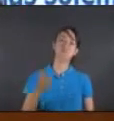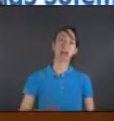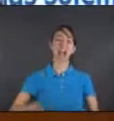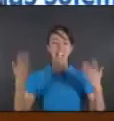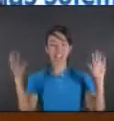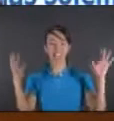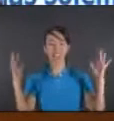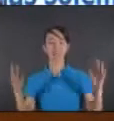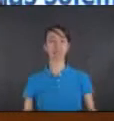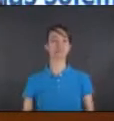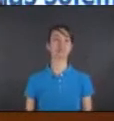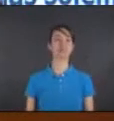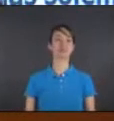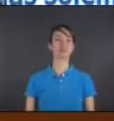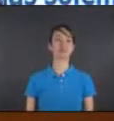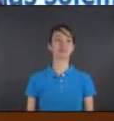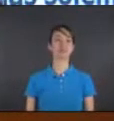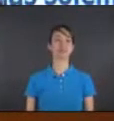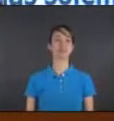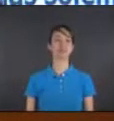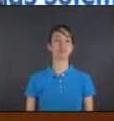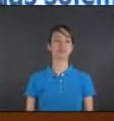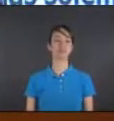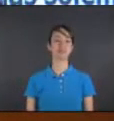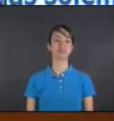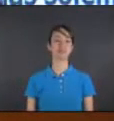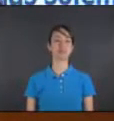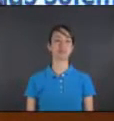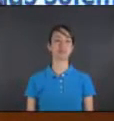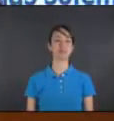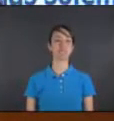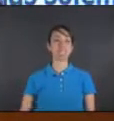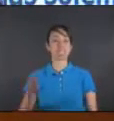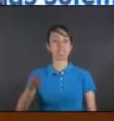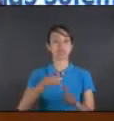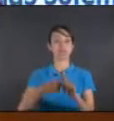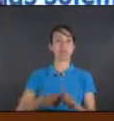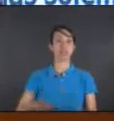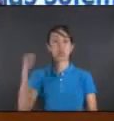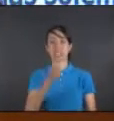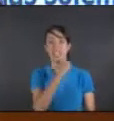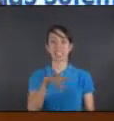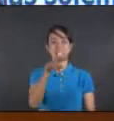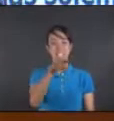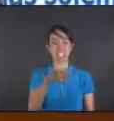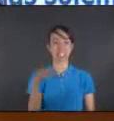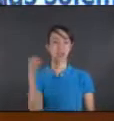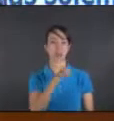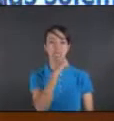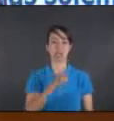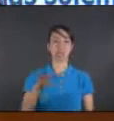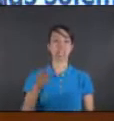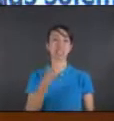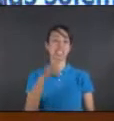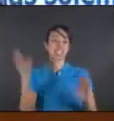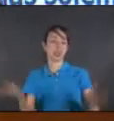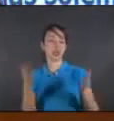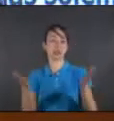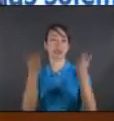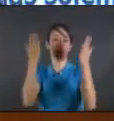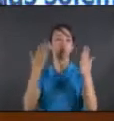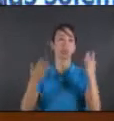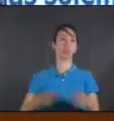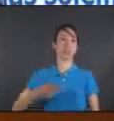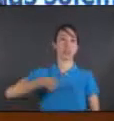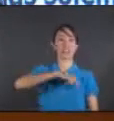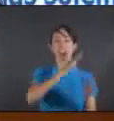de Dios, de día en día, desde el día primero